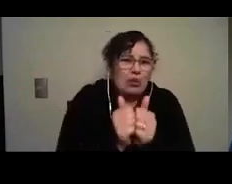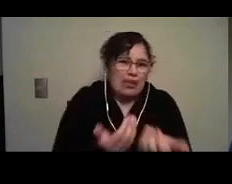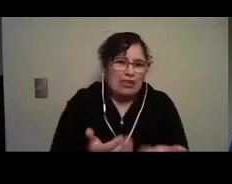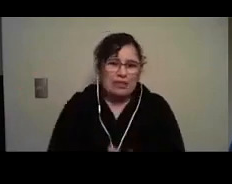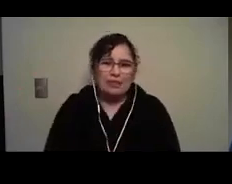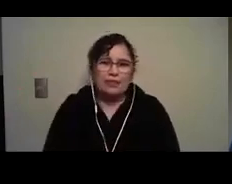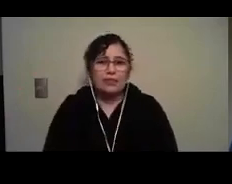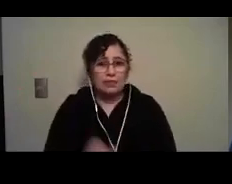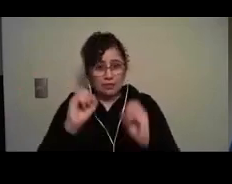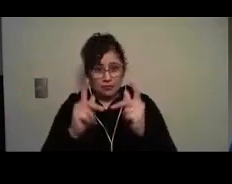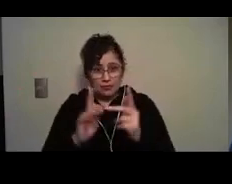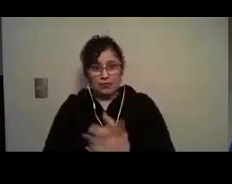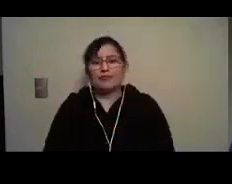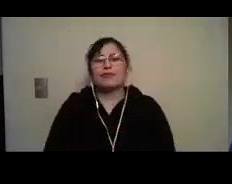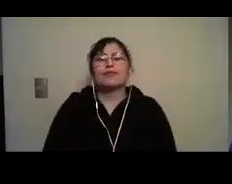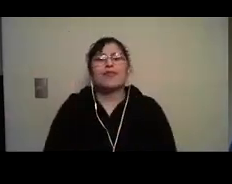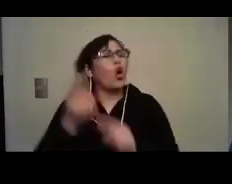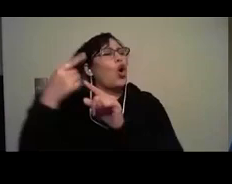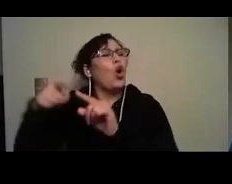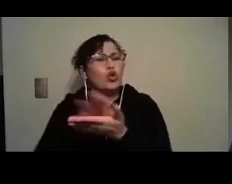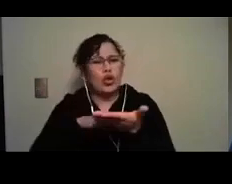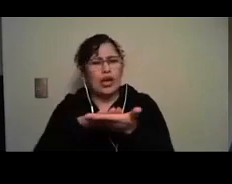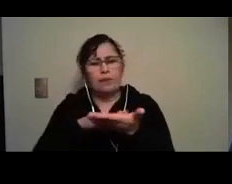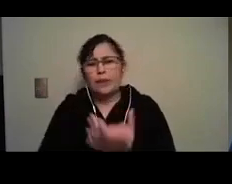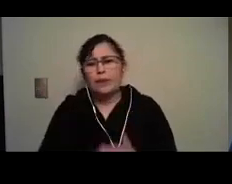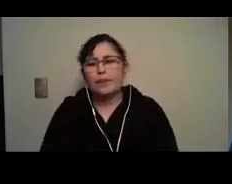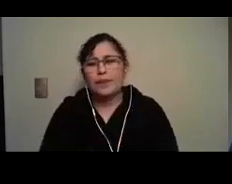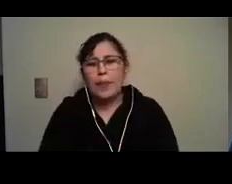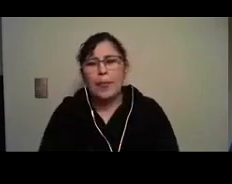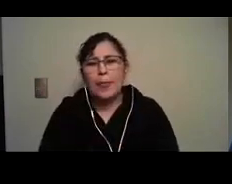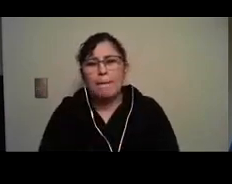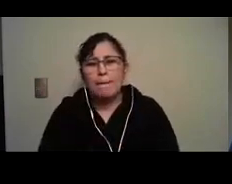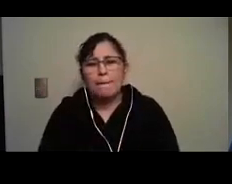¿Ok? Les pongo otro ejemplo, ¿ya?